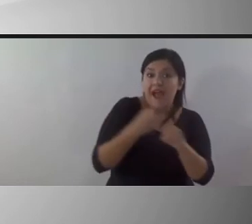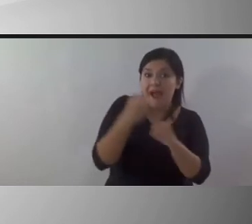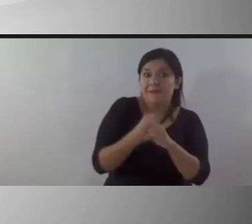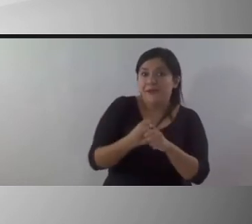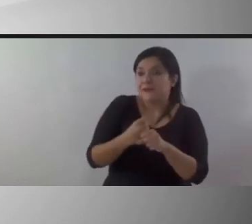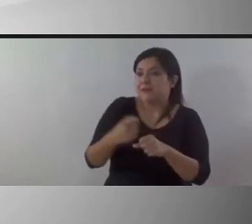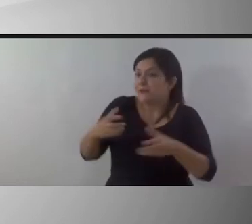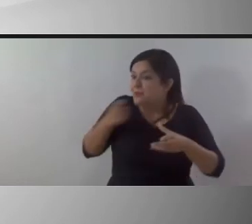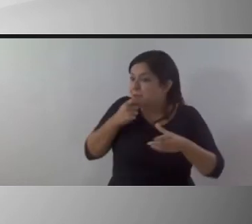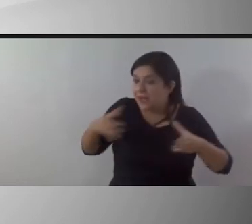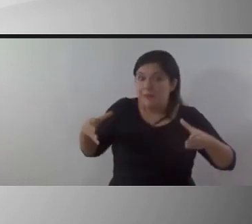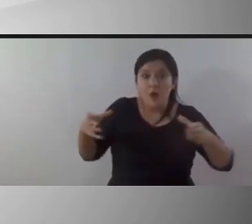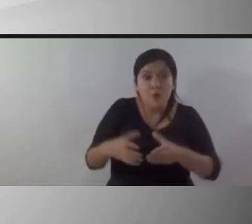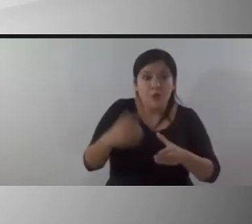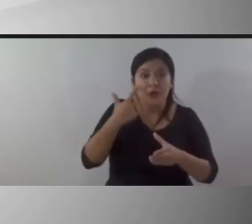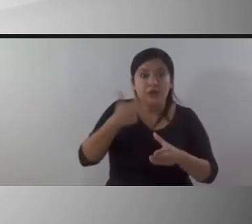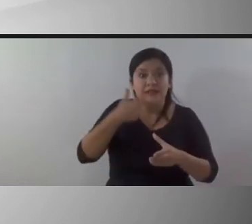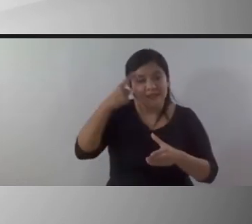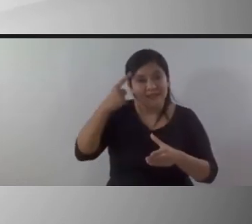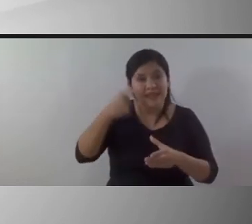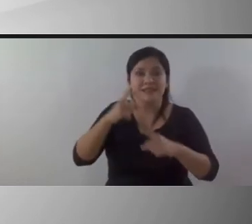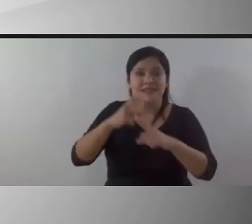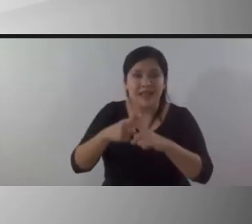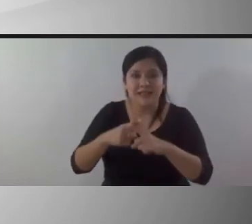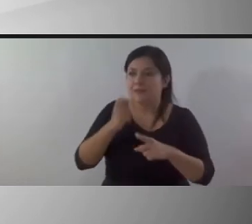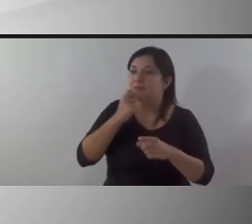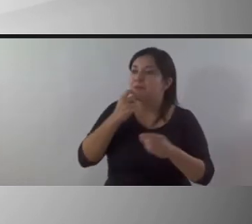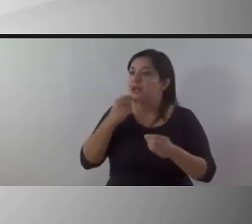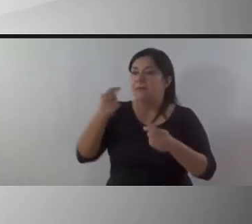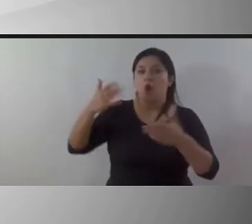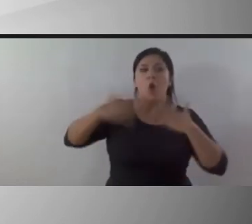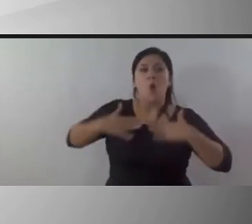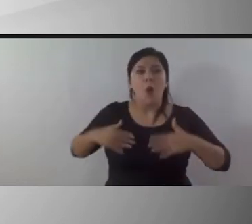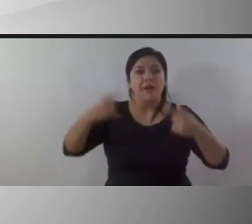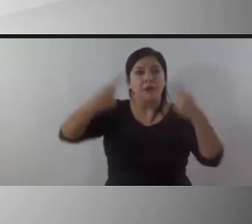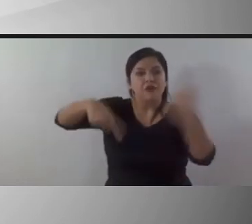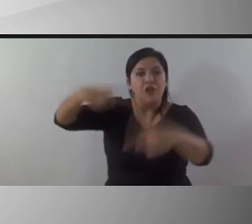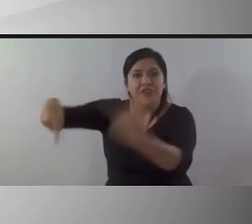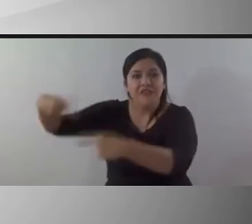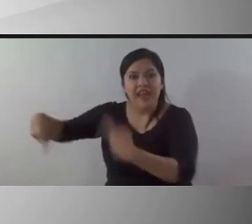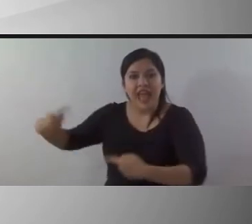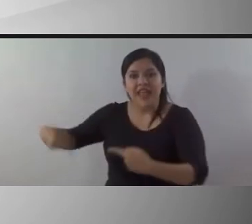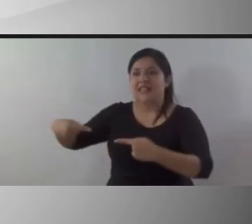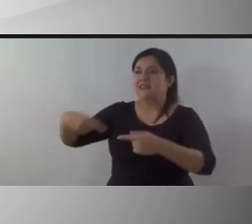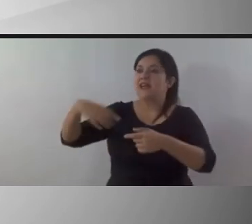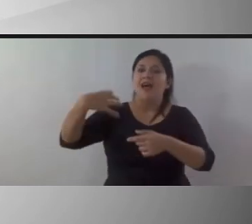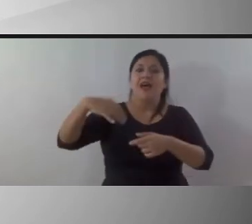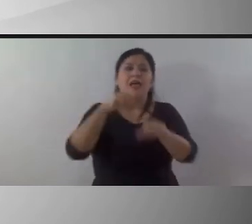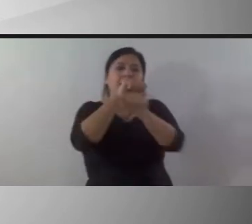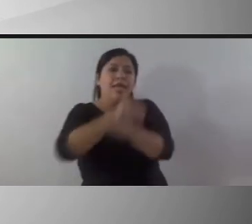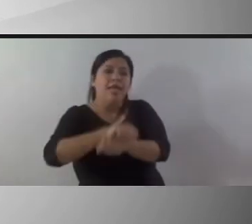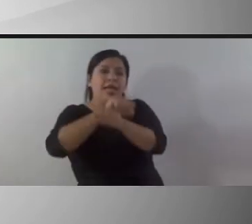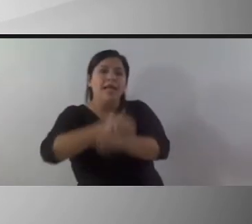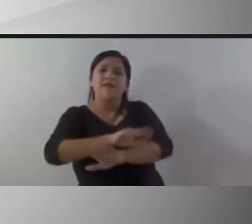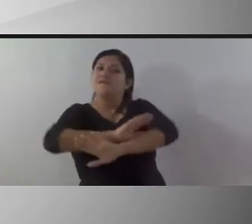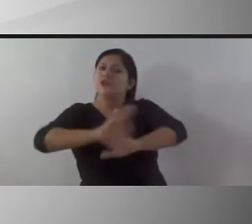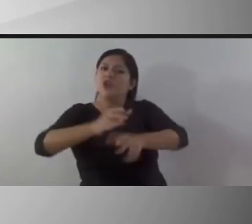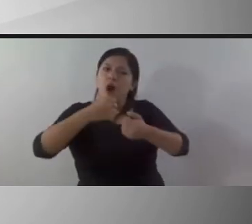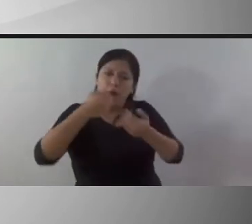activistas intersex para liberar a las disidencias corporales de la opresión del sistema médico